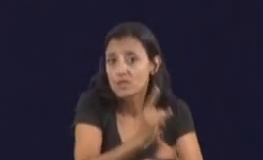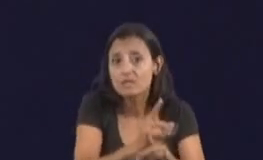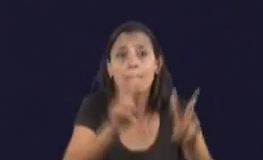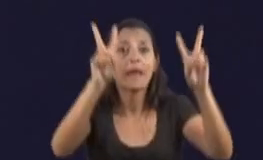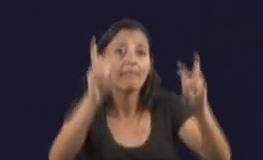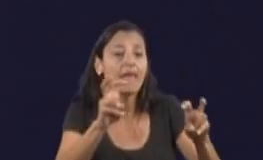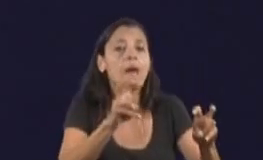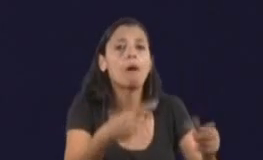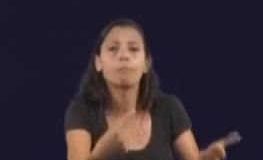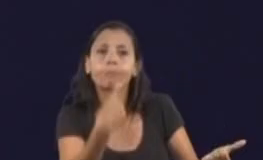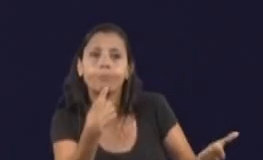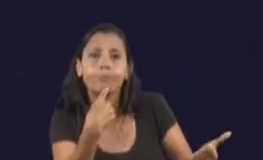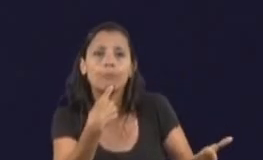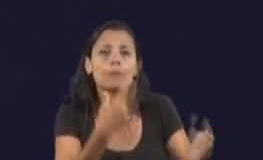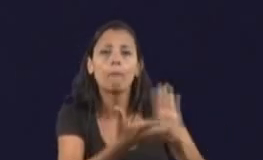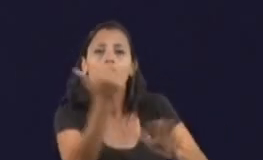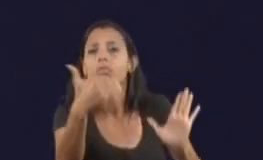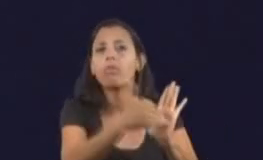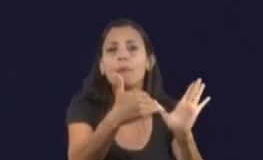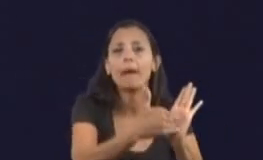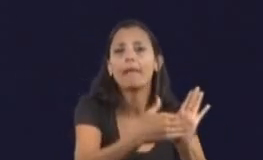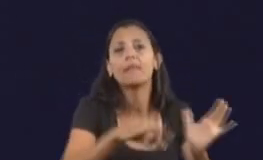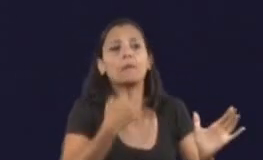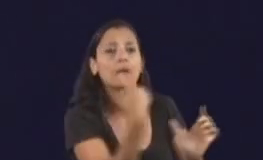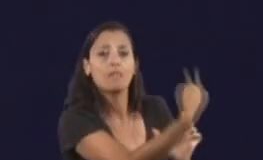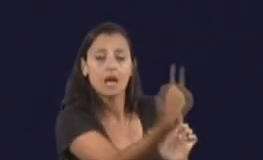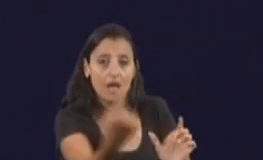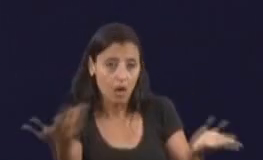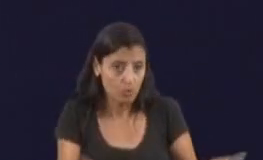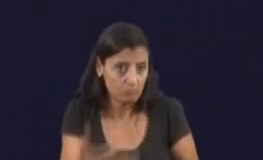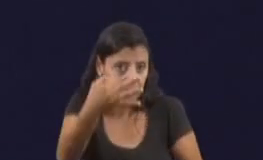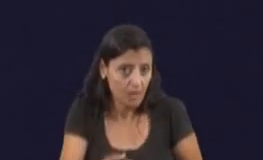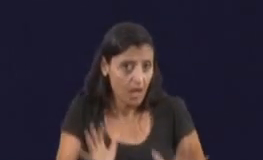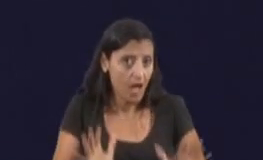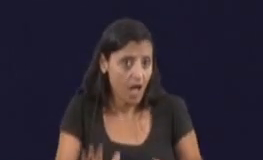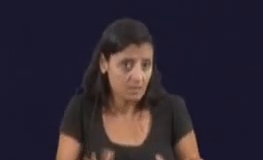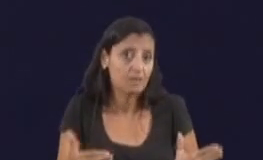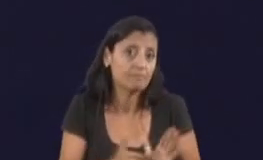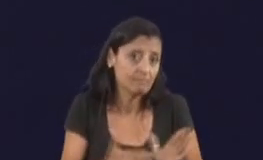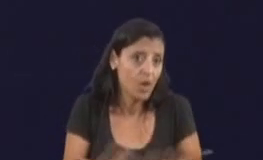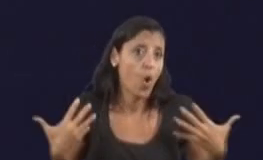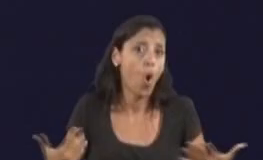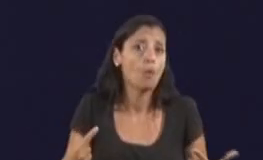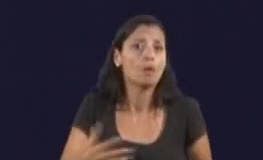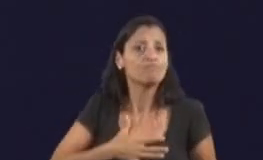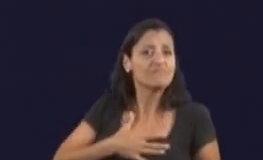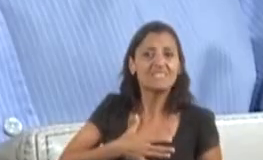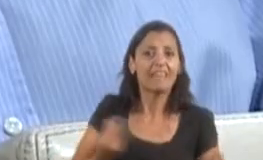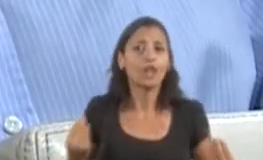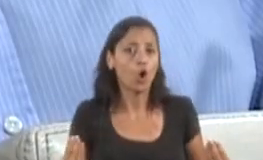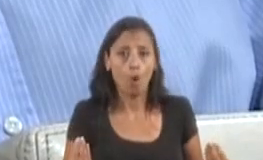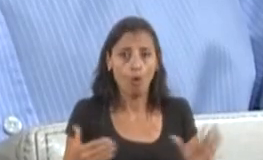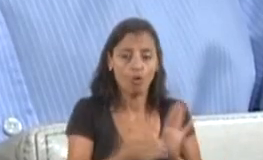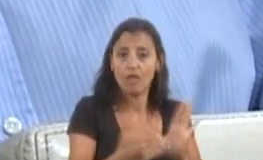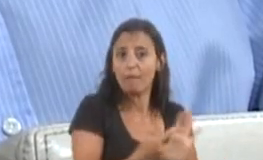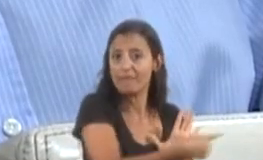de la percepción de Subjetiva, la canasta sí, de cada uno, efectivamente es así. Digamos, claro, cada uno percibe... Obvio. Pero